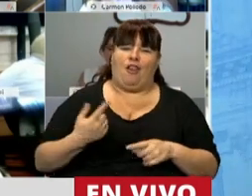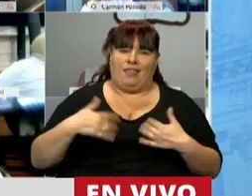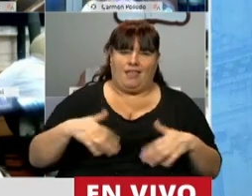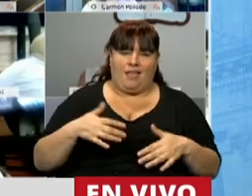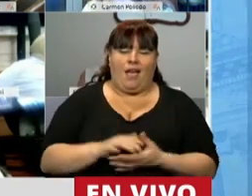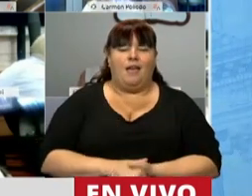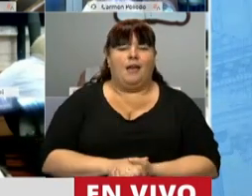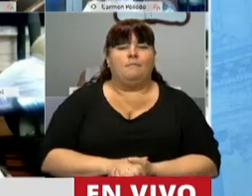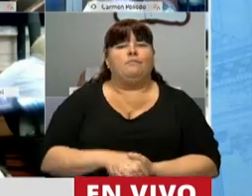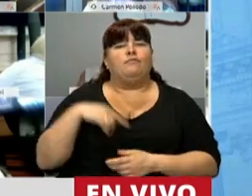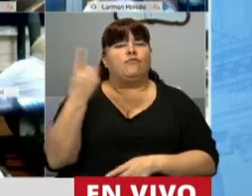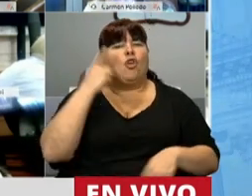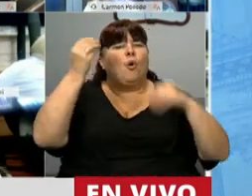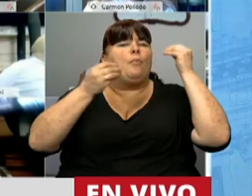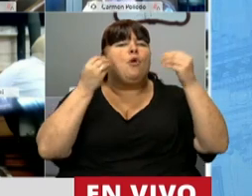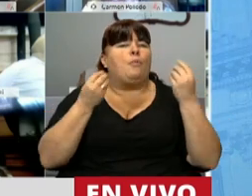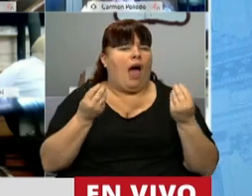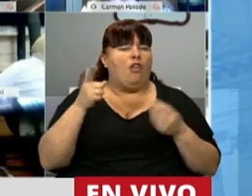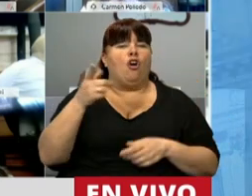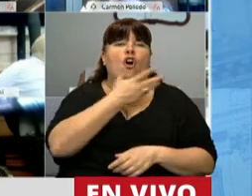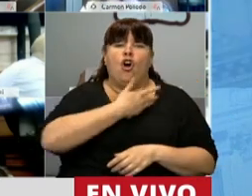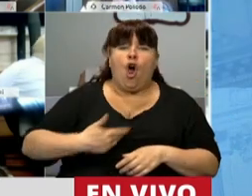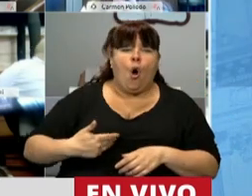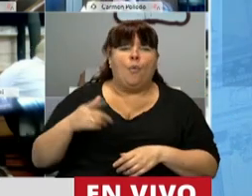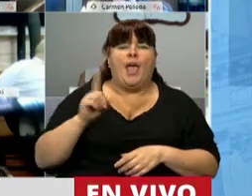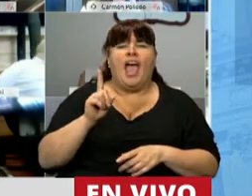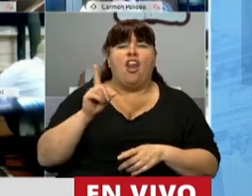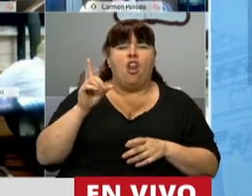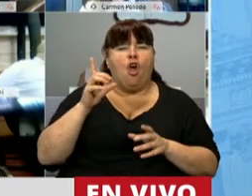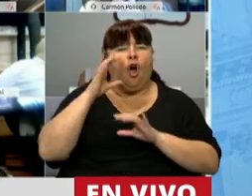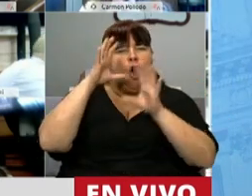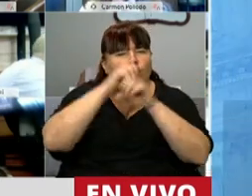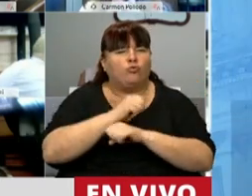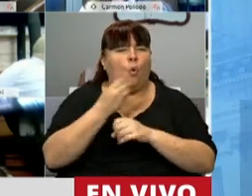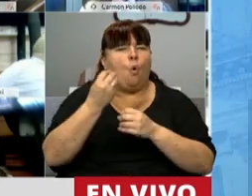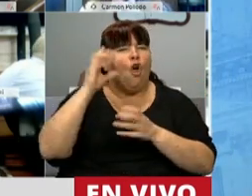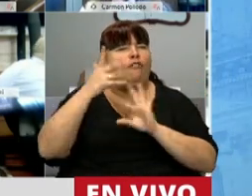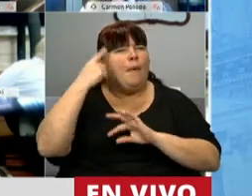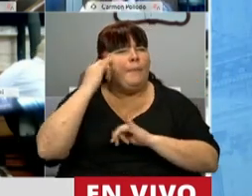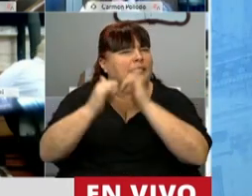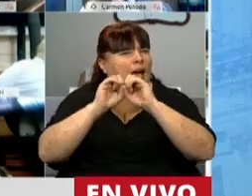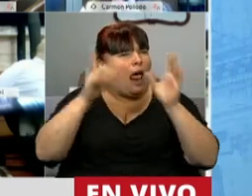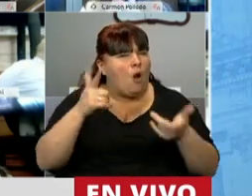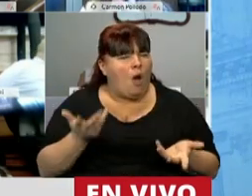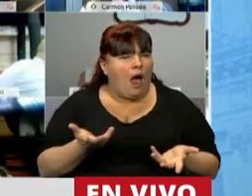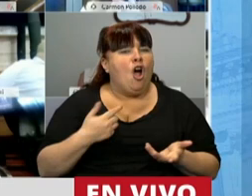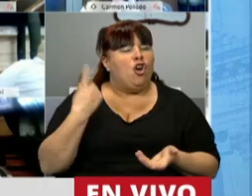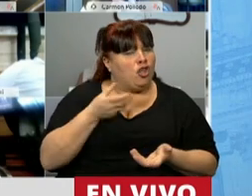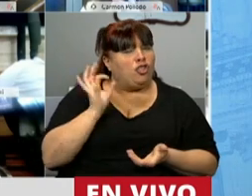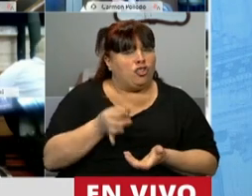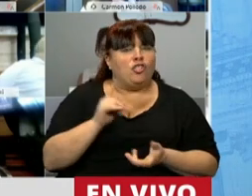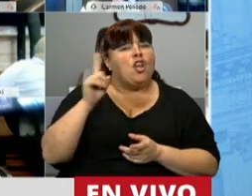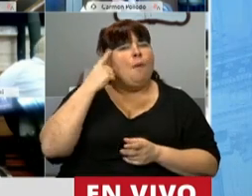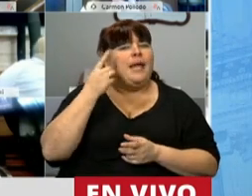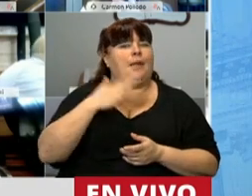política. Y lo que preocupa mucho es que el gobierno no ha sido muy claro qué es lo que piensa. Lo que sí sabemos es que no